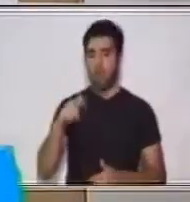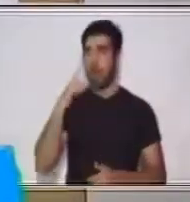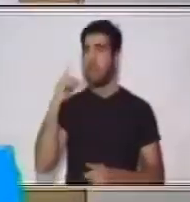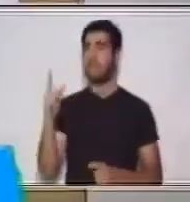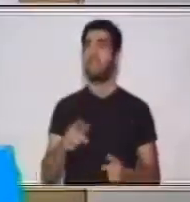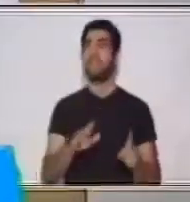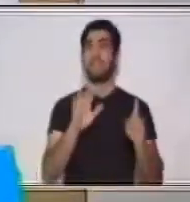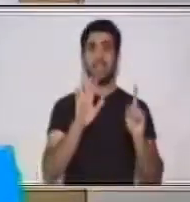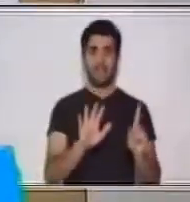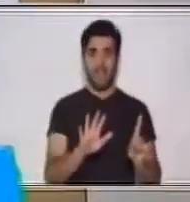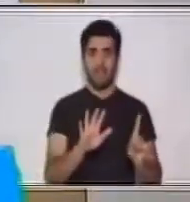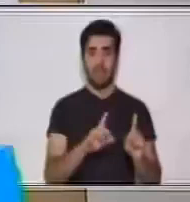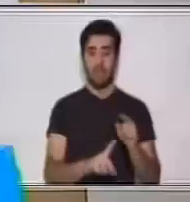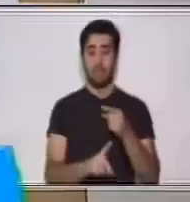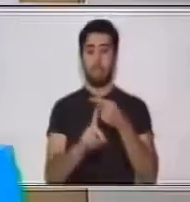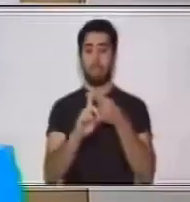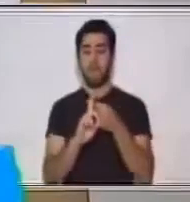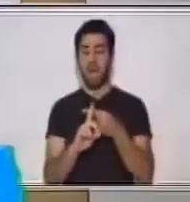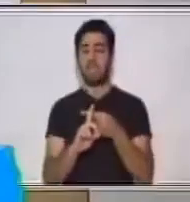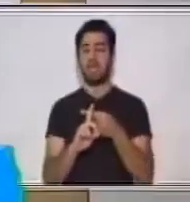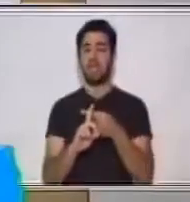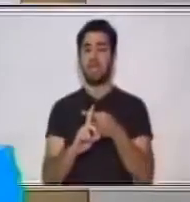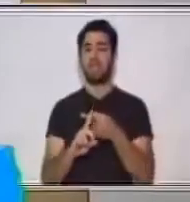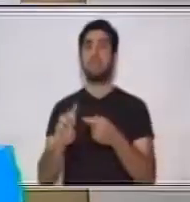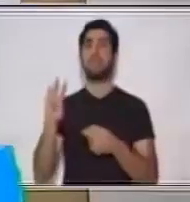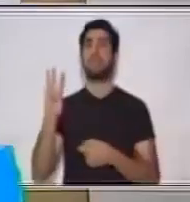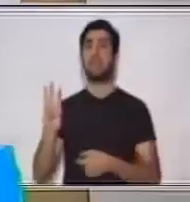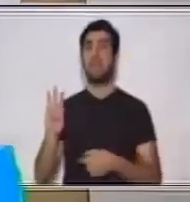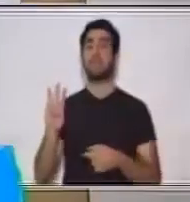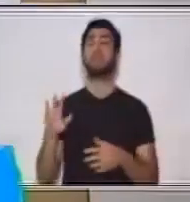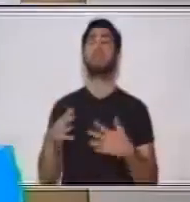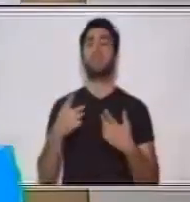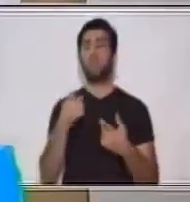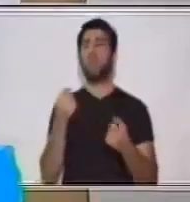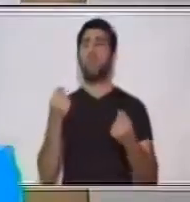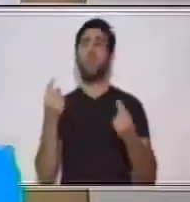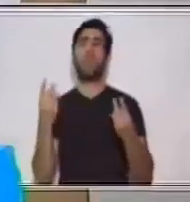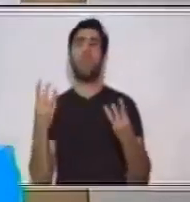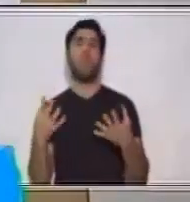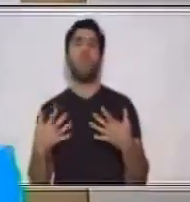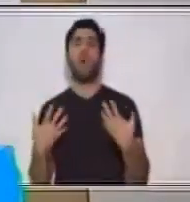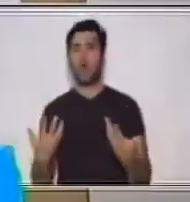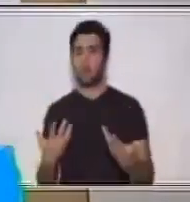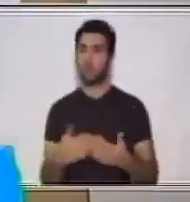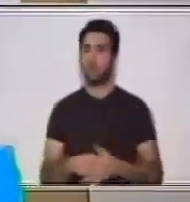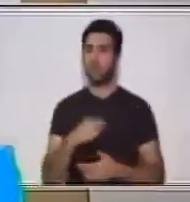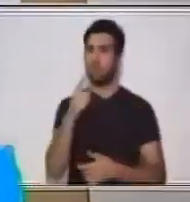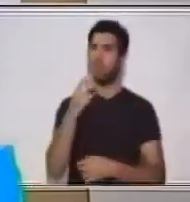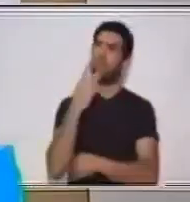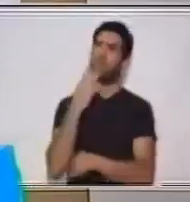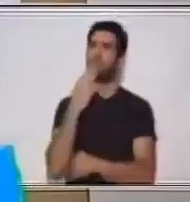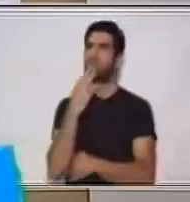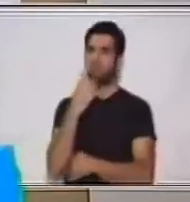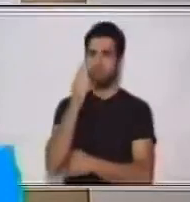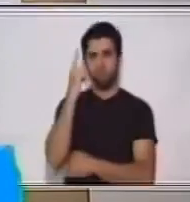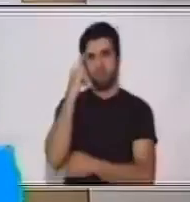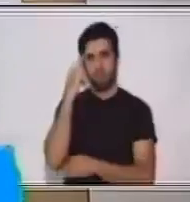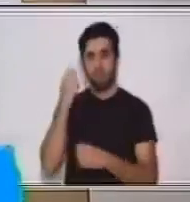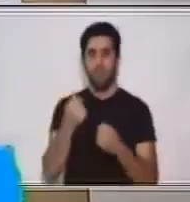6 más 3, ¿cuánto será? A ver, esa habilidad